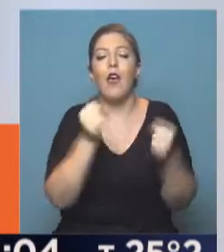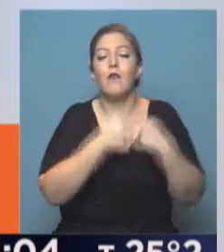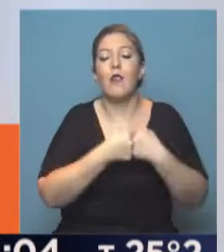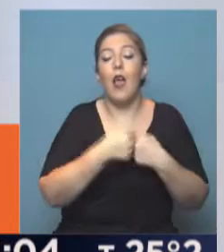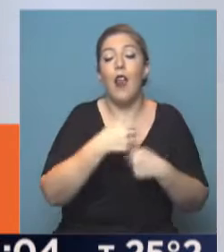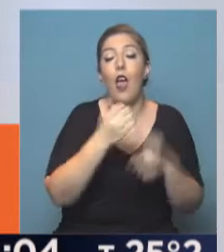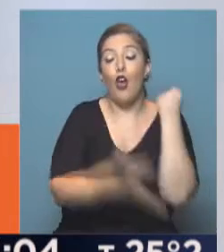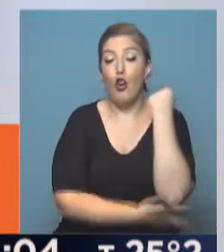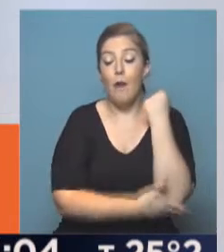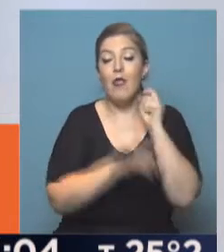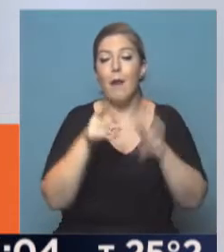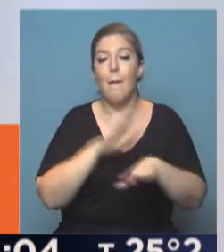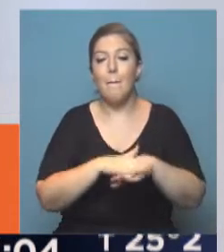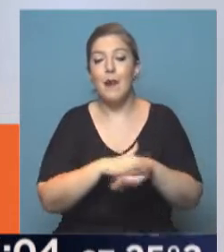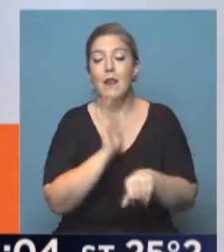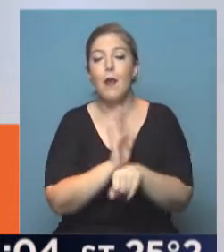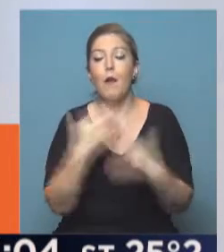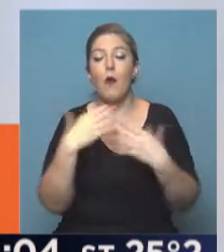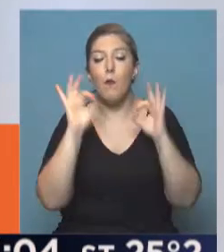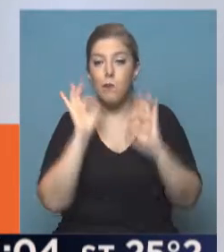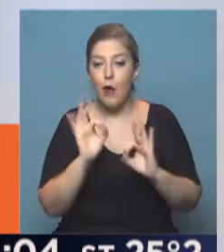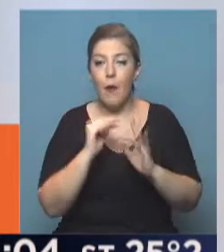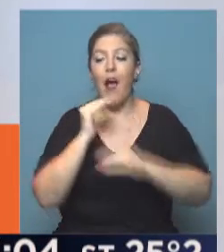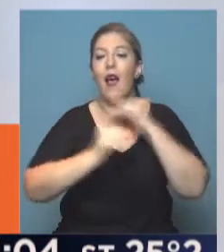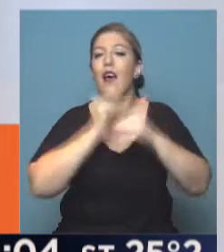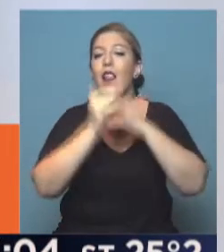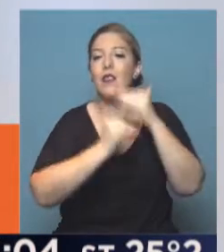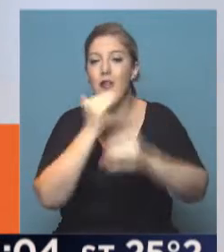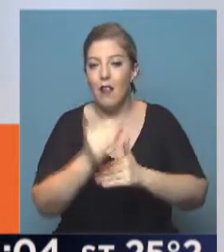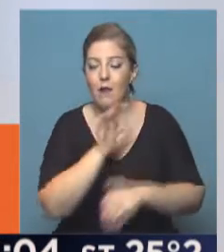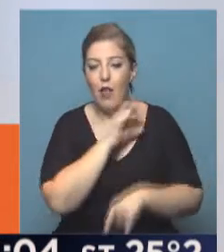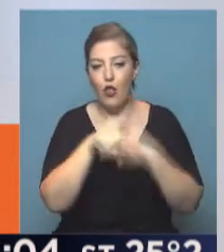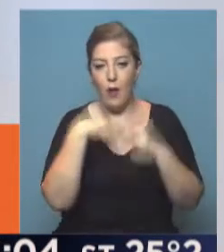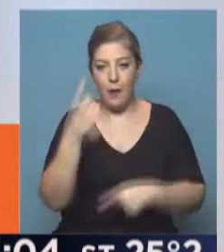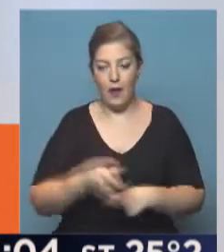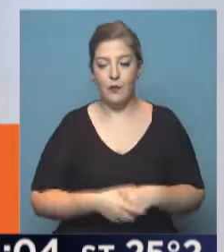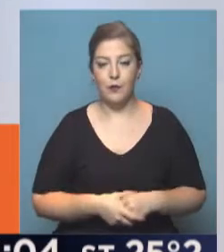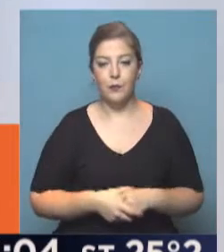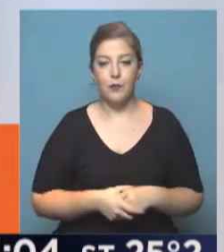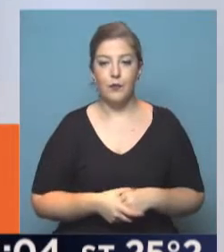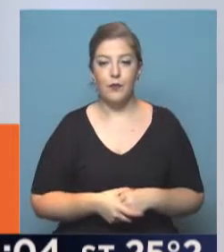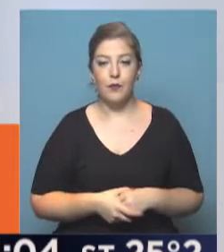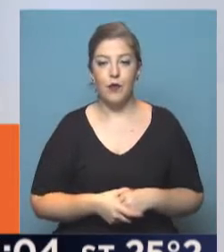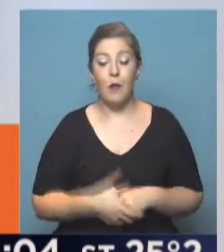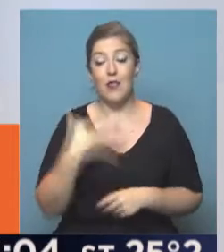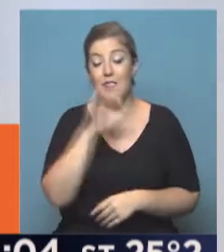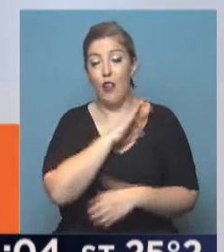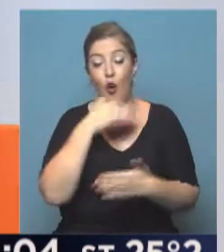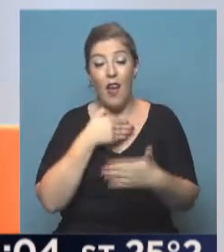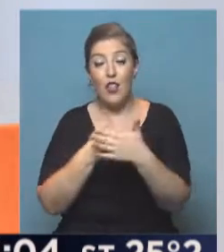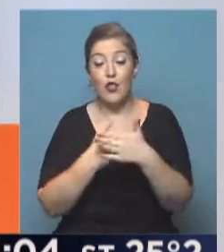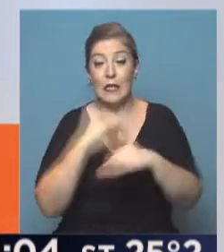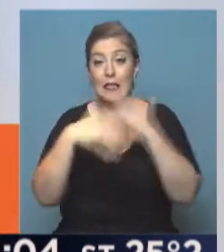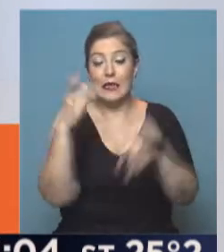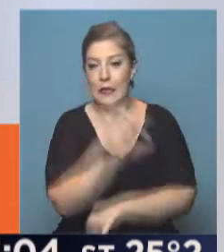la base para poder estar listos para crecer el año que viene, después de más de 5 años sin crecimiento,